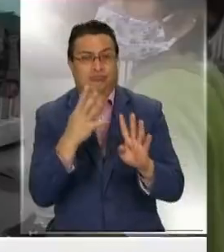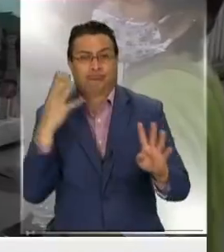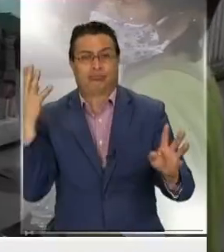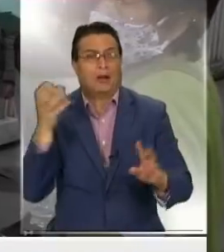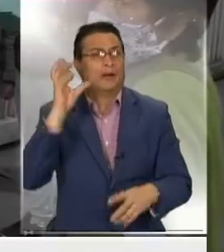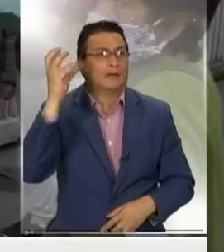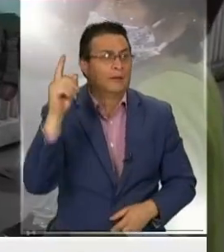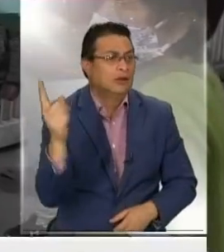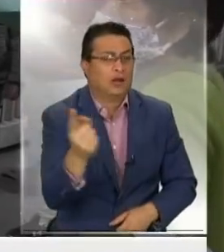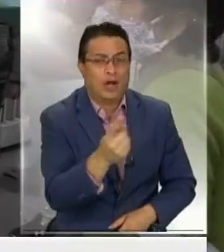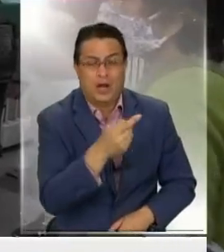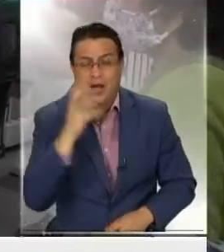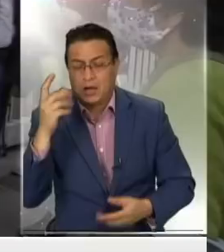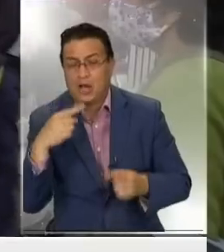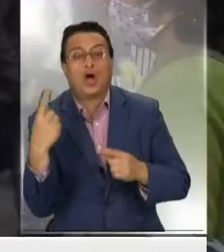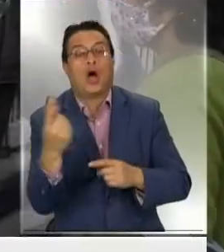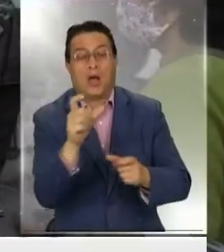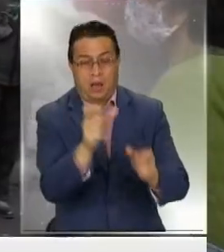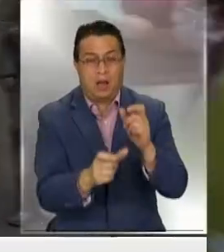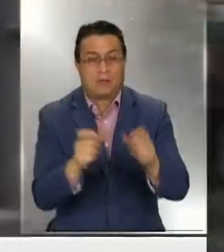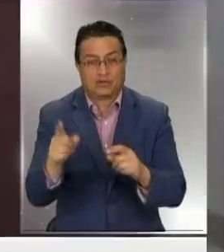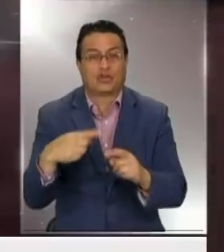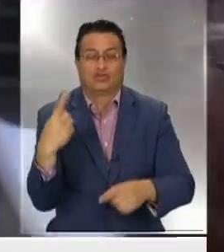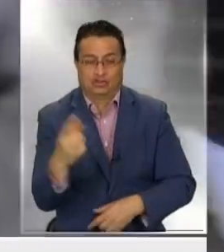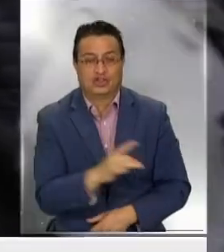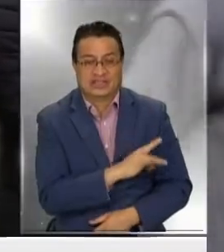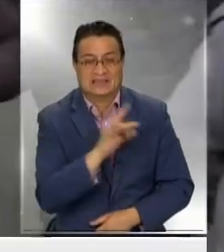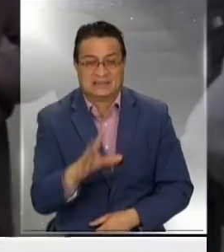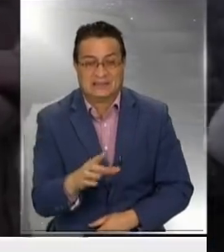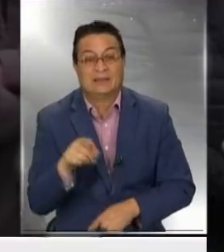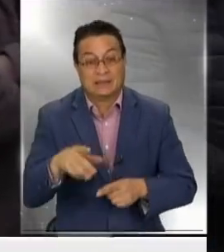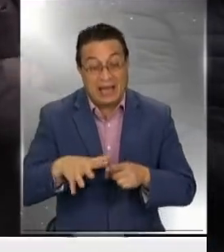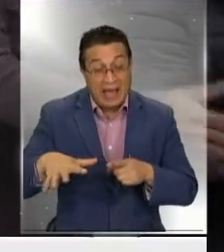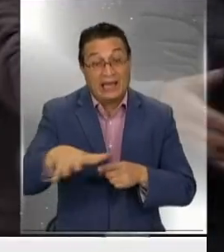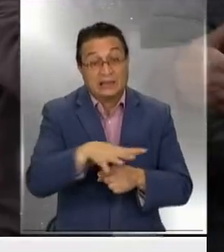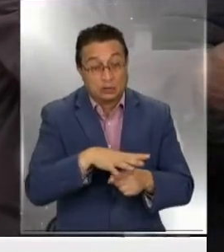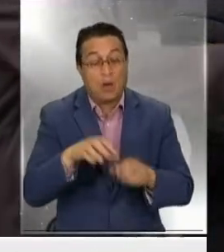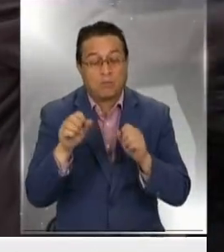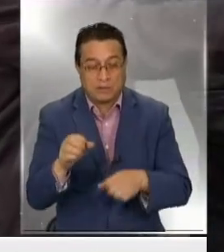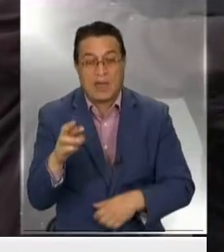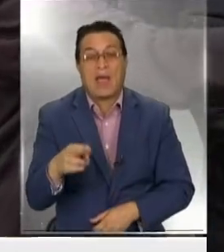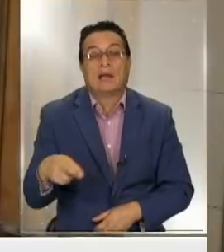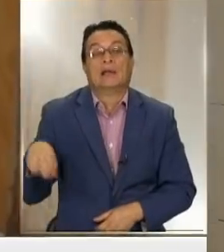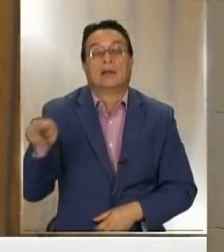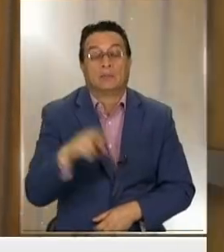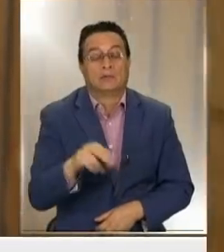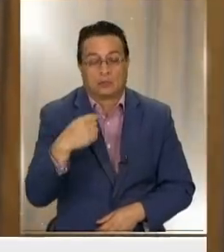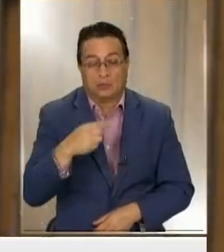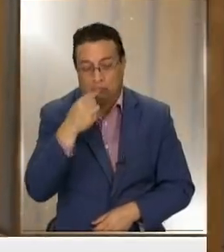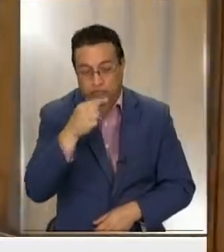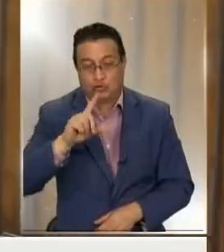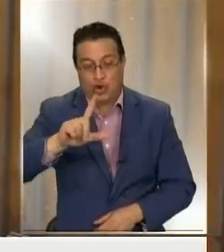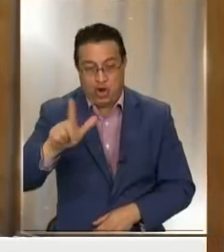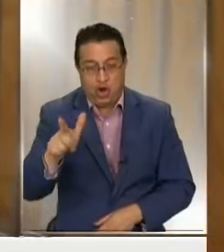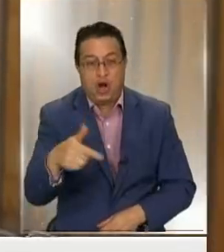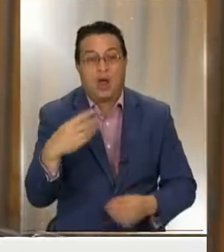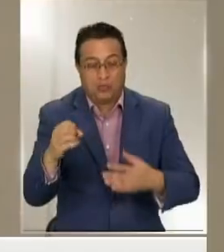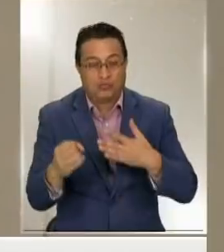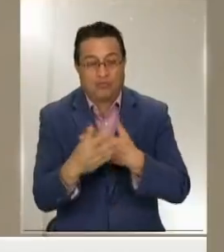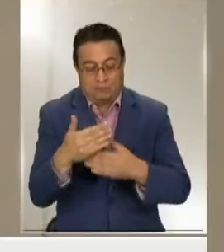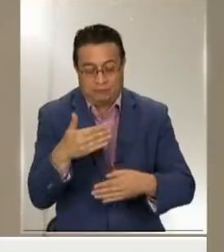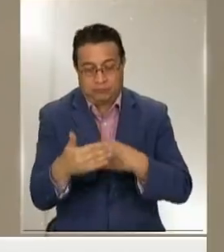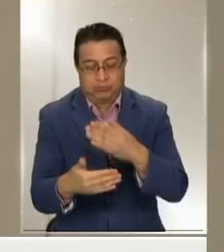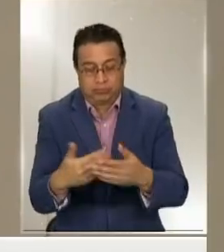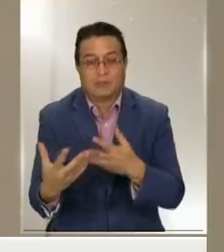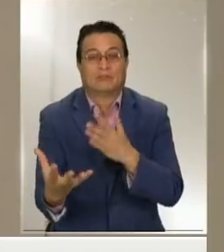eran parte de la vivencia de miles de personas a lo largo del país, situación que se podría repetir cuando estamos a solo horas de un nuevo proceso de